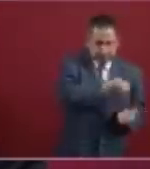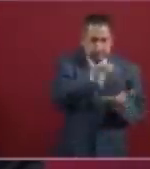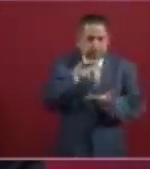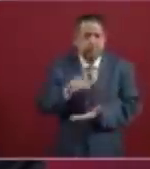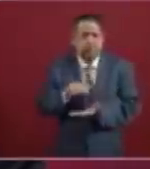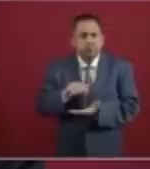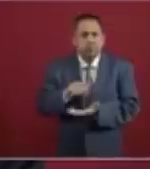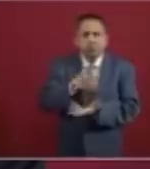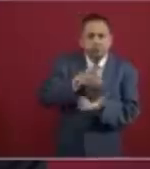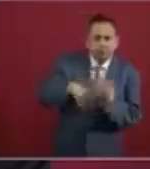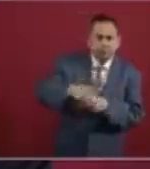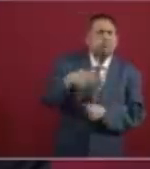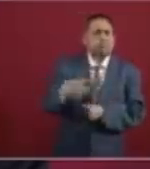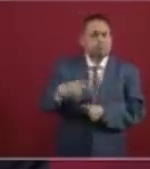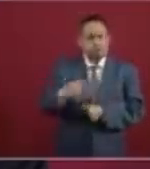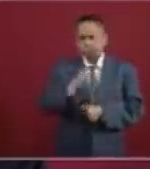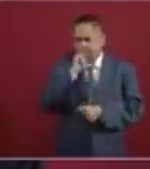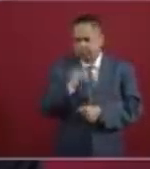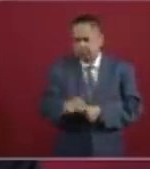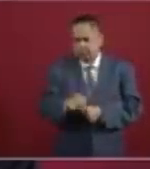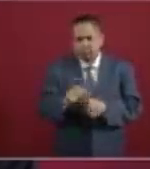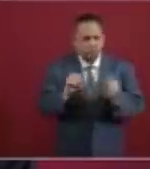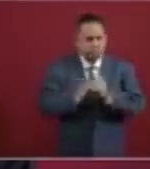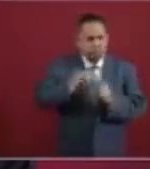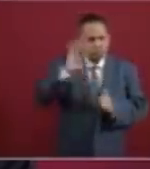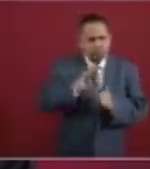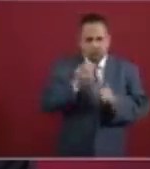regresen con créditos,